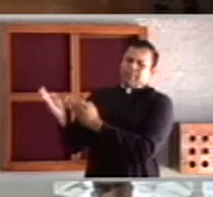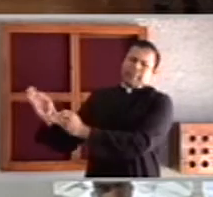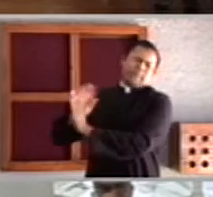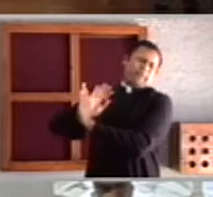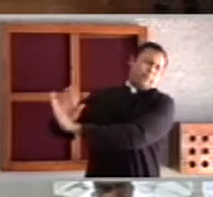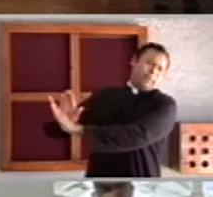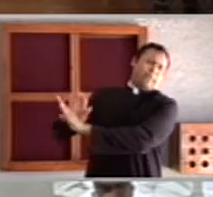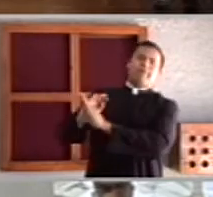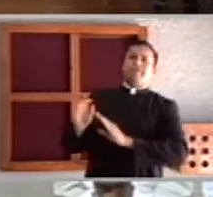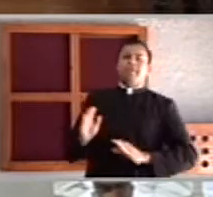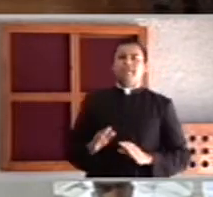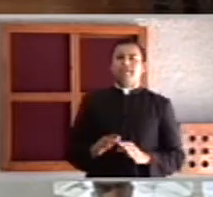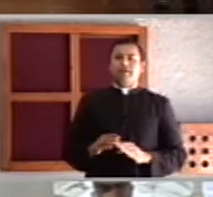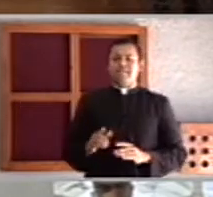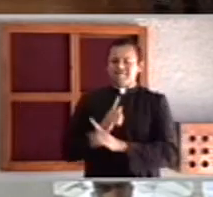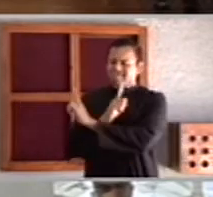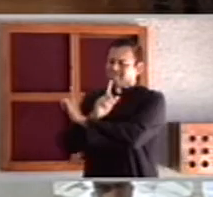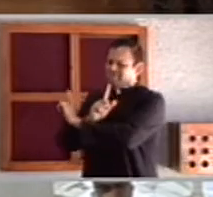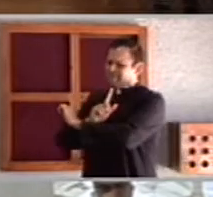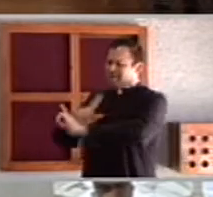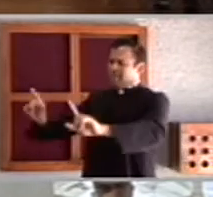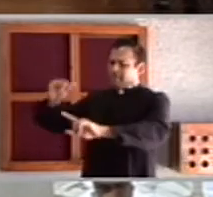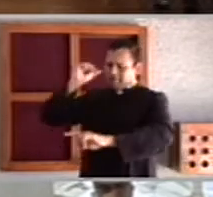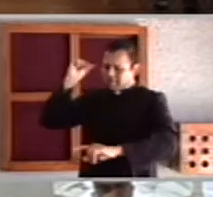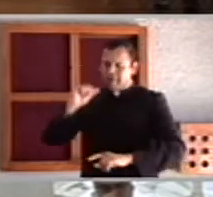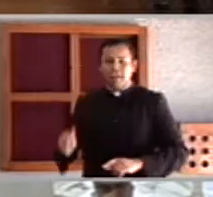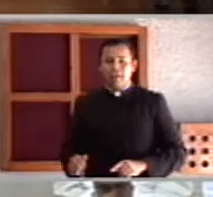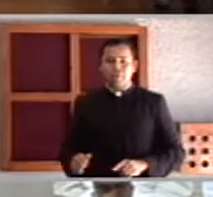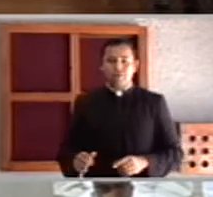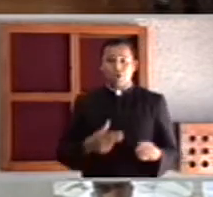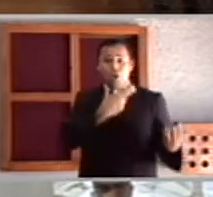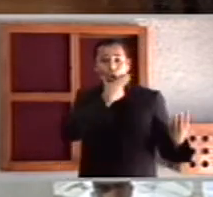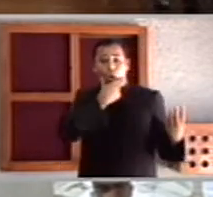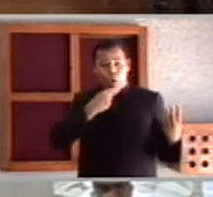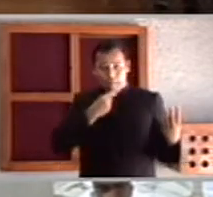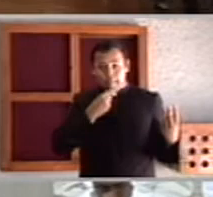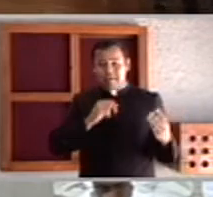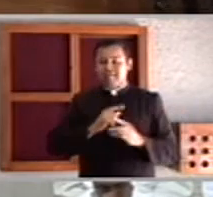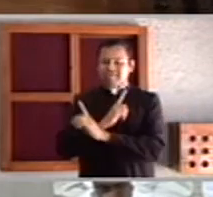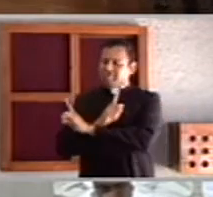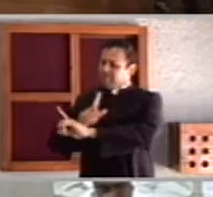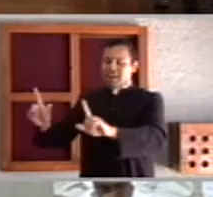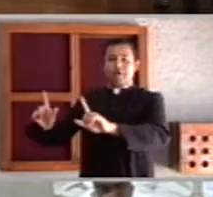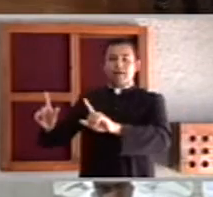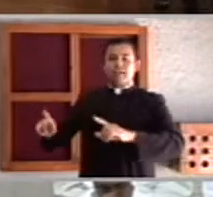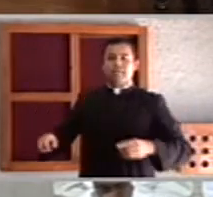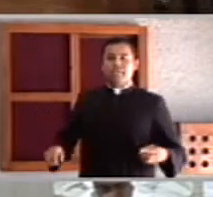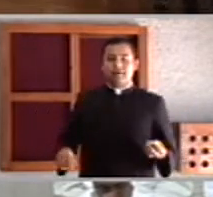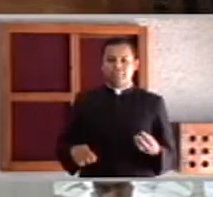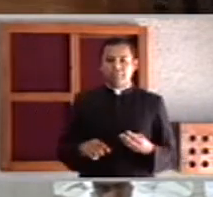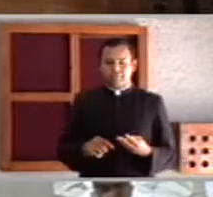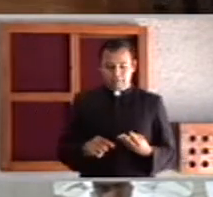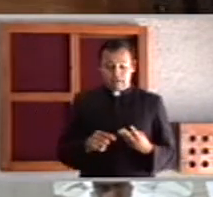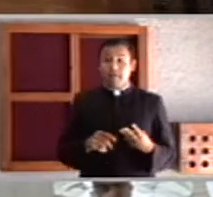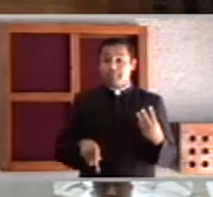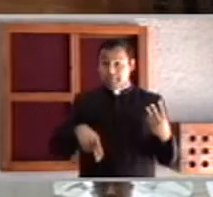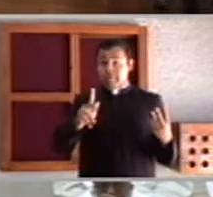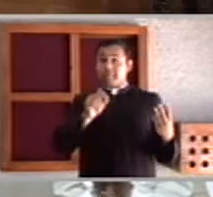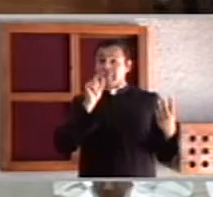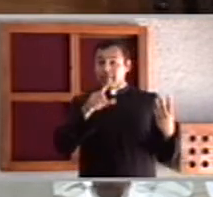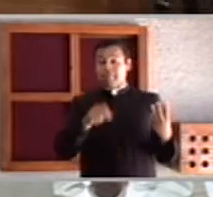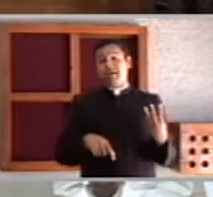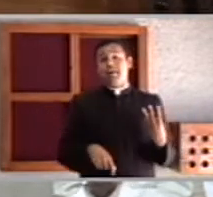liberados para librar, hombres libres, pero también hombres alegres,